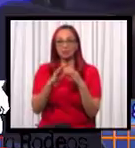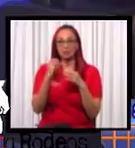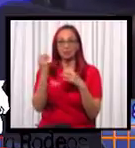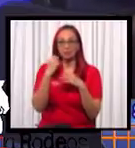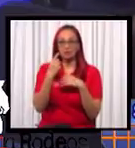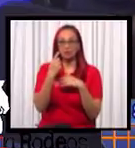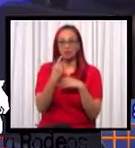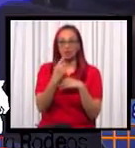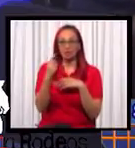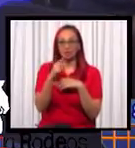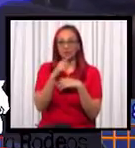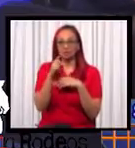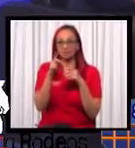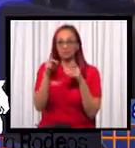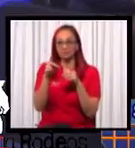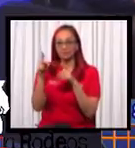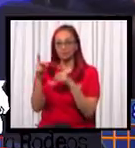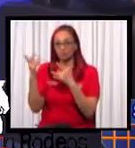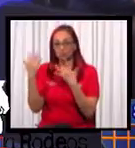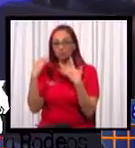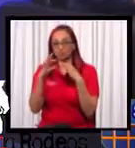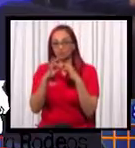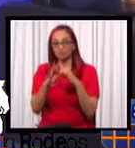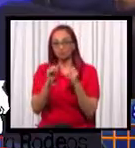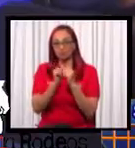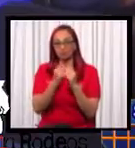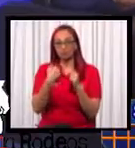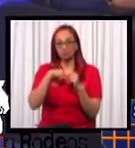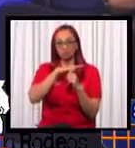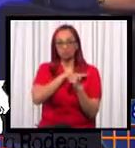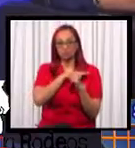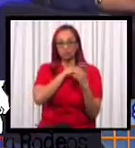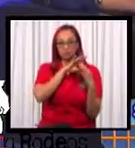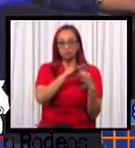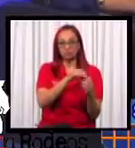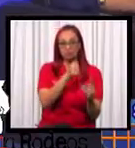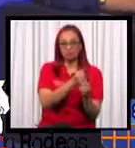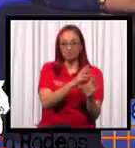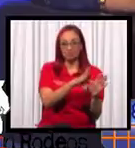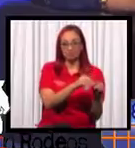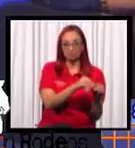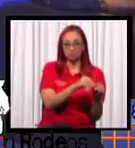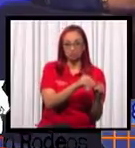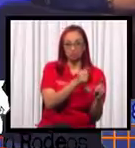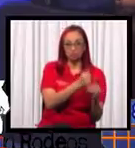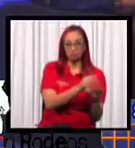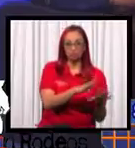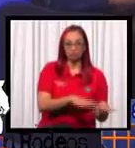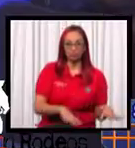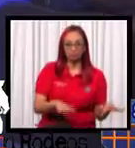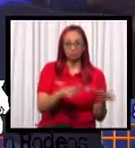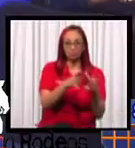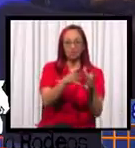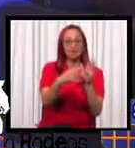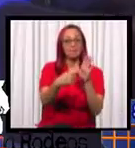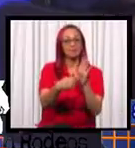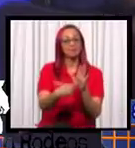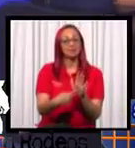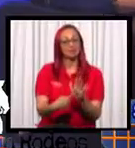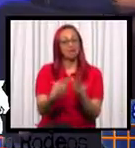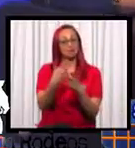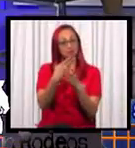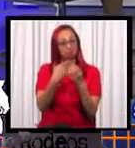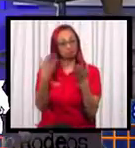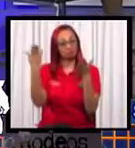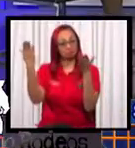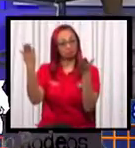las personas que se encuentran con nosotros aquí en esta noche, en este set. Quiero presentarles y darles las gracias a